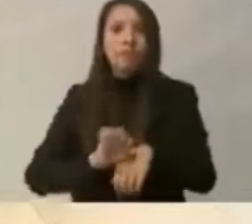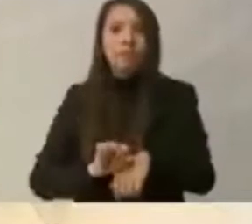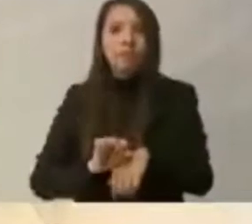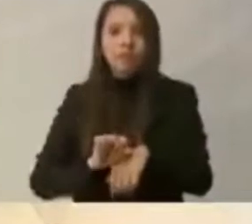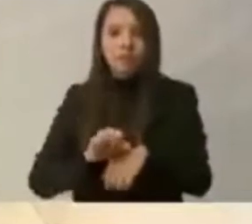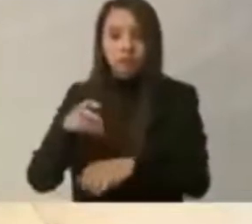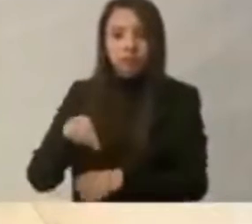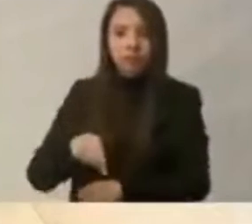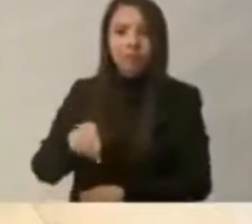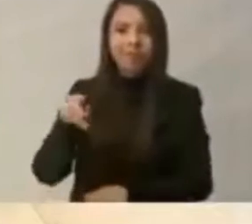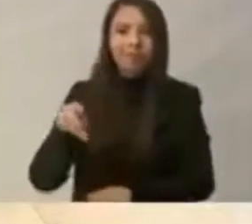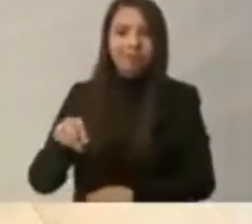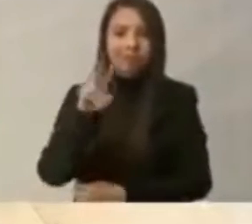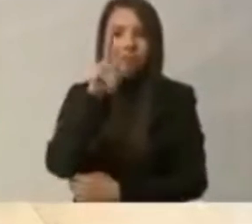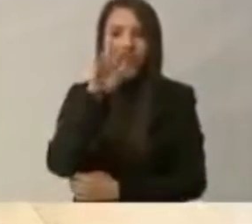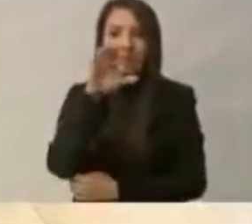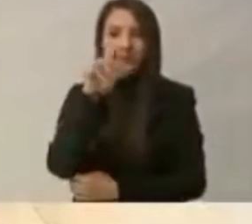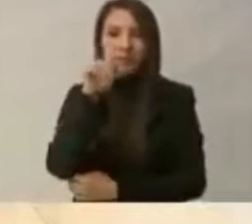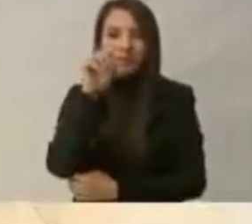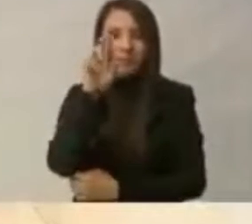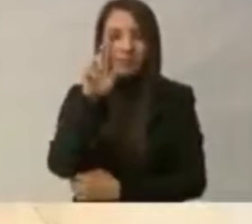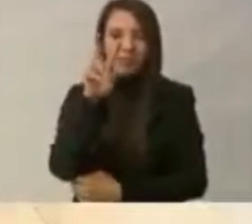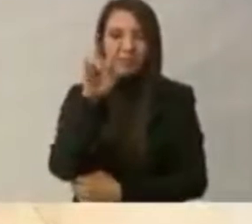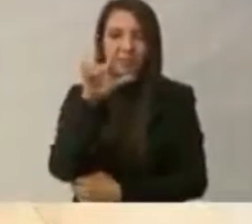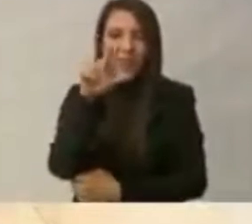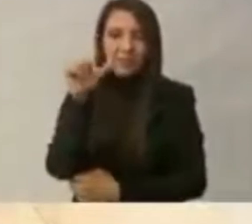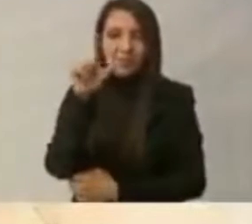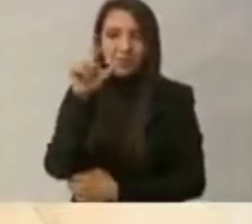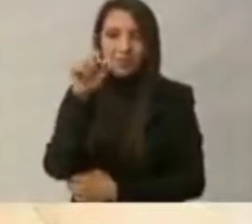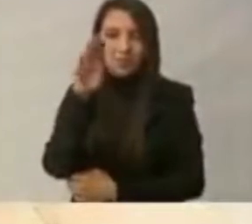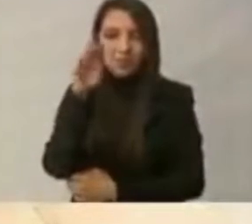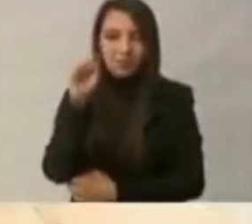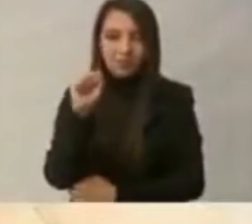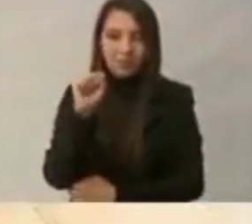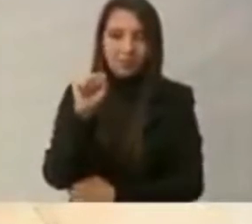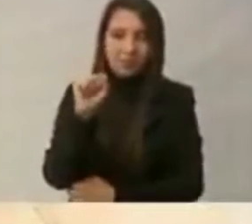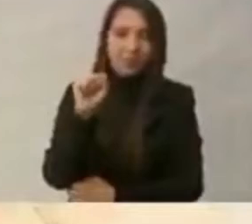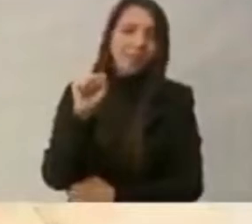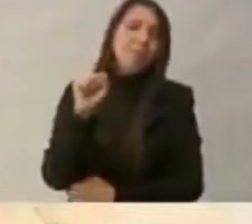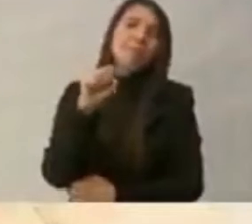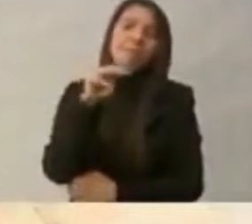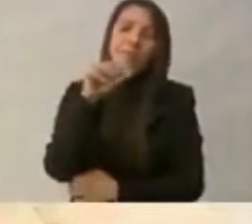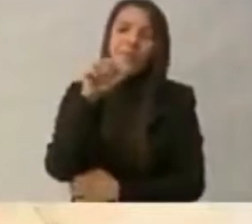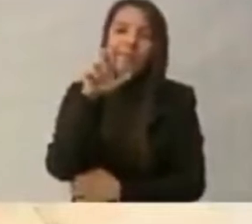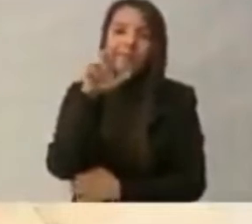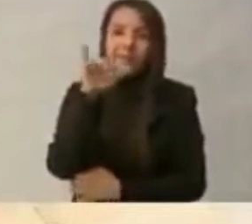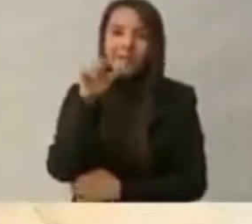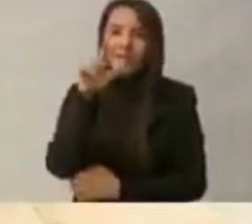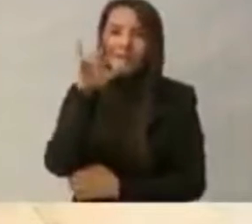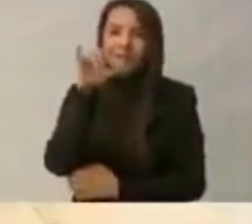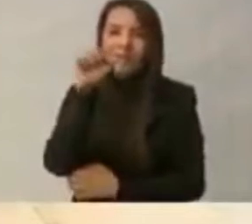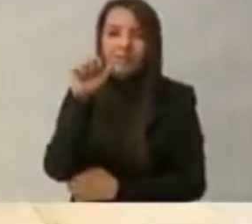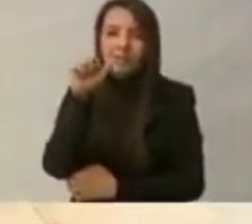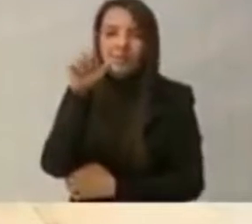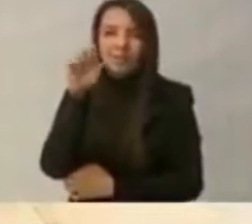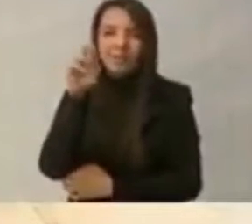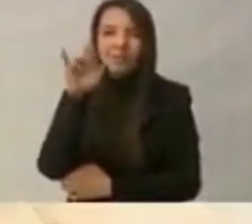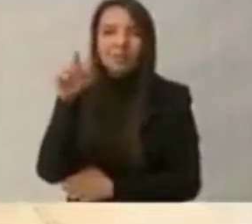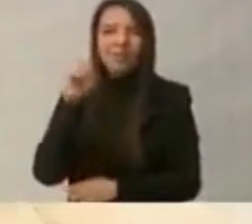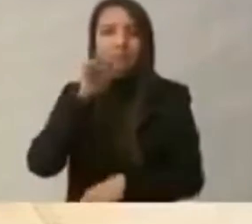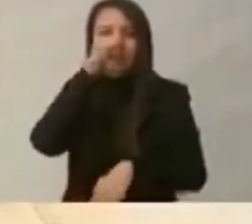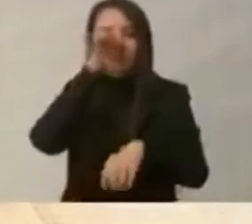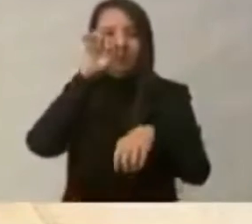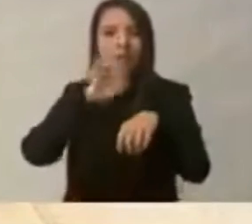a Víctor Villalobos, a María Luisa Albores, secretaria del Medio Ambiente,